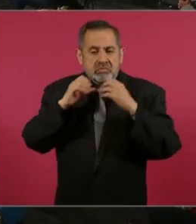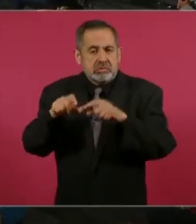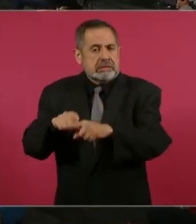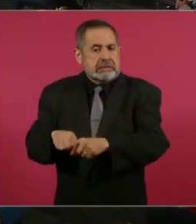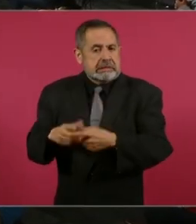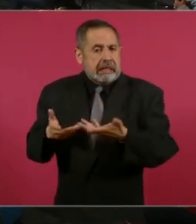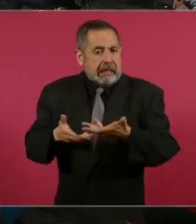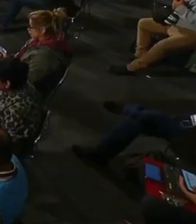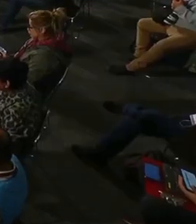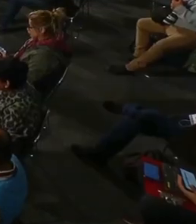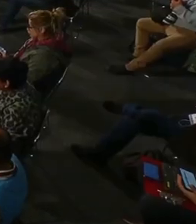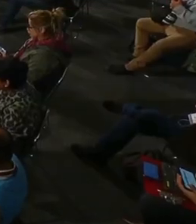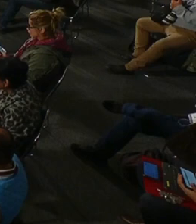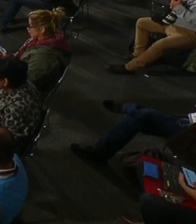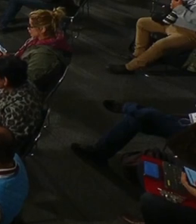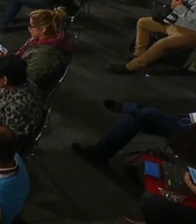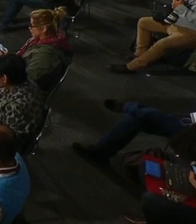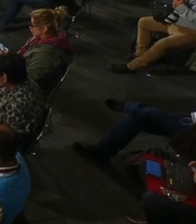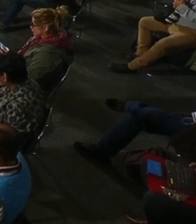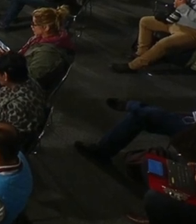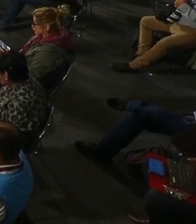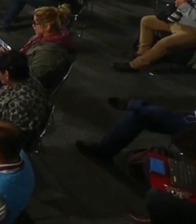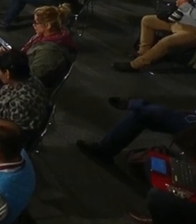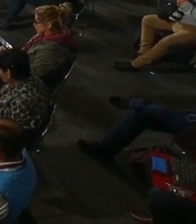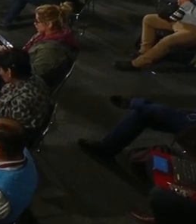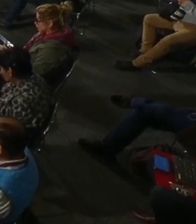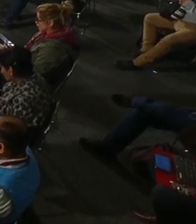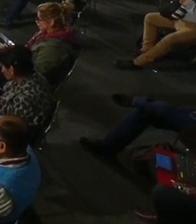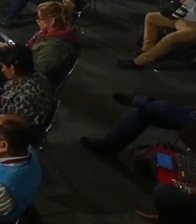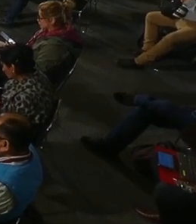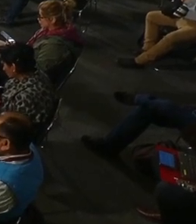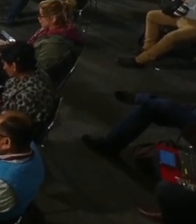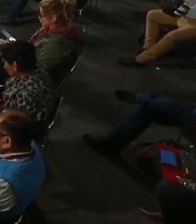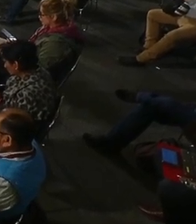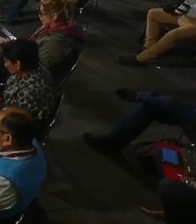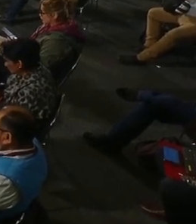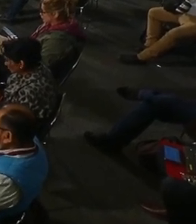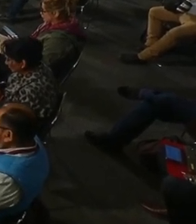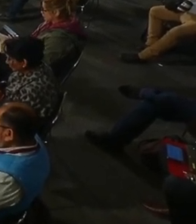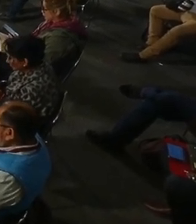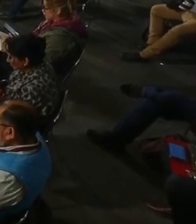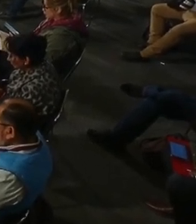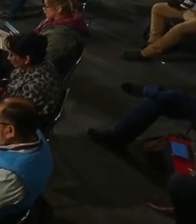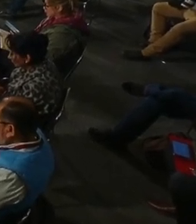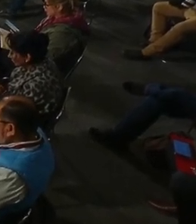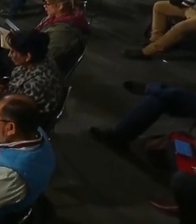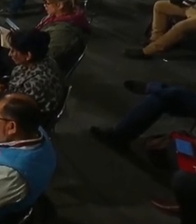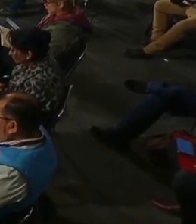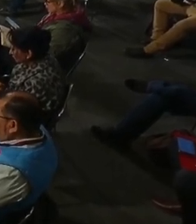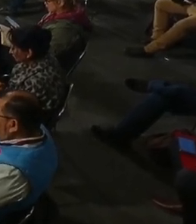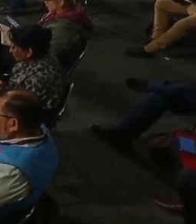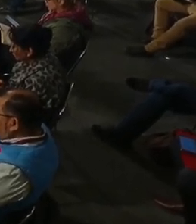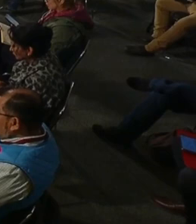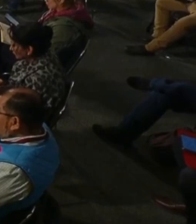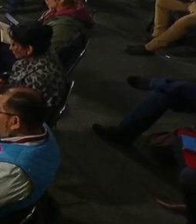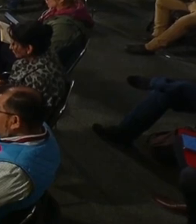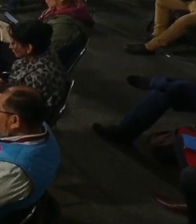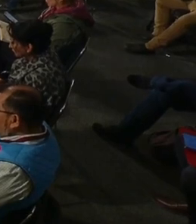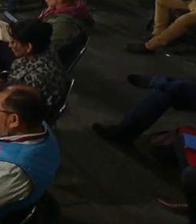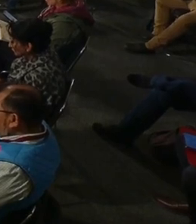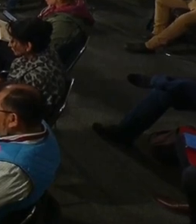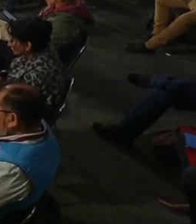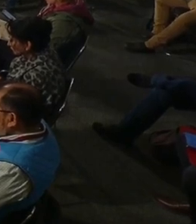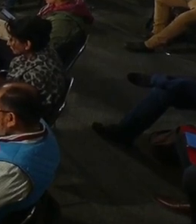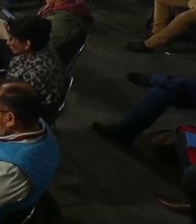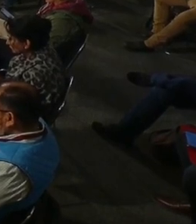que hasta reciben subsidios y están sujetos a una menor regulación que los productores de tilapia y truchas. Otro tema que